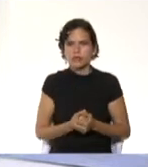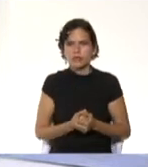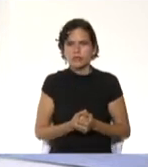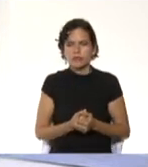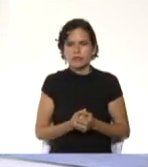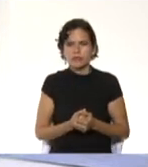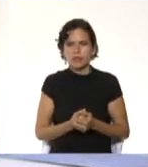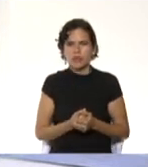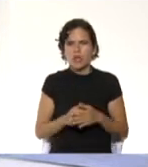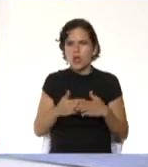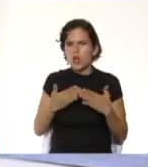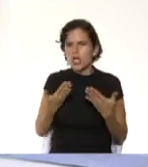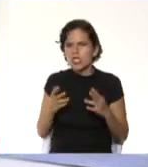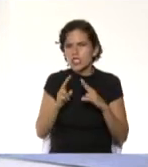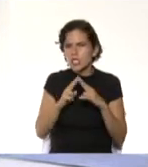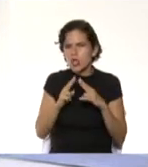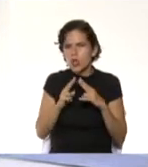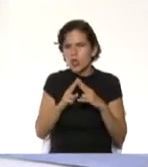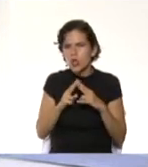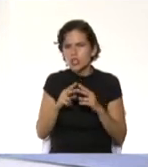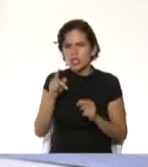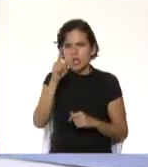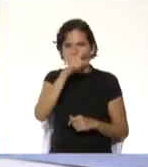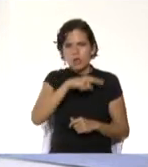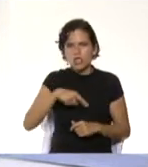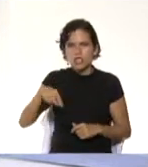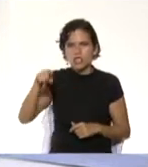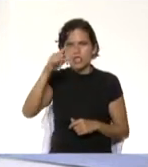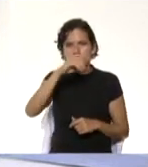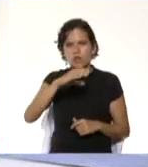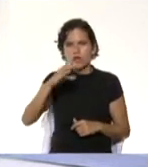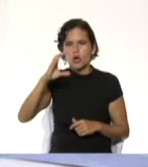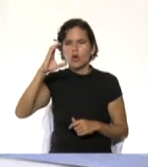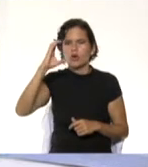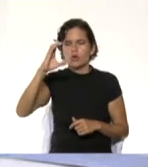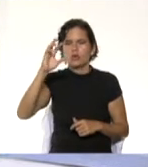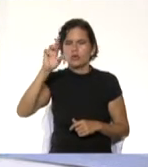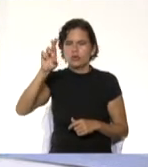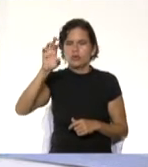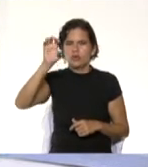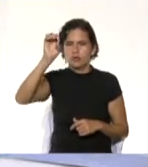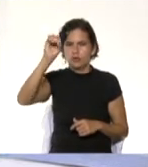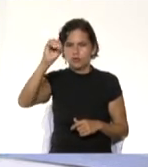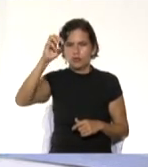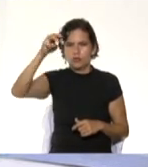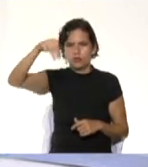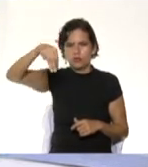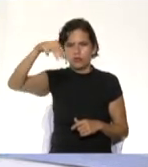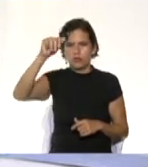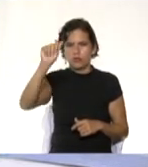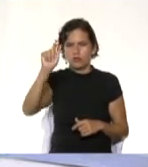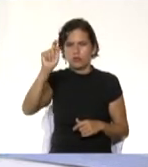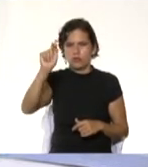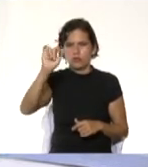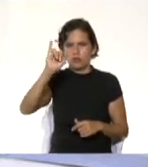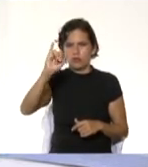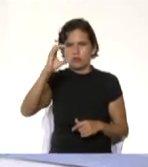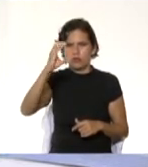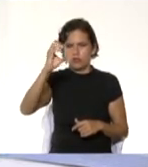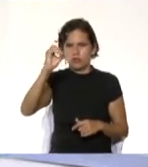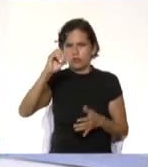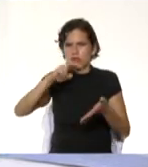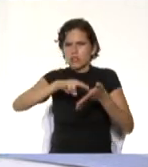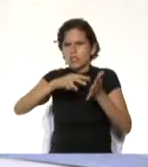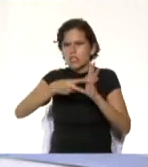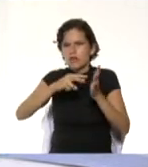y vamos a visualizar lo que se conoce como el círculo cromático. El círculo cromático no es más que la